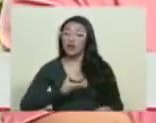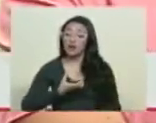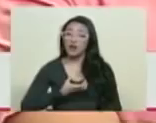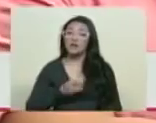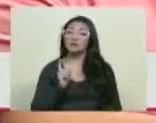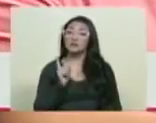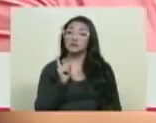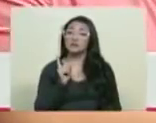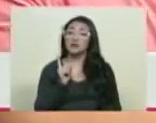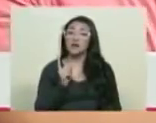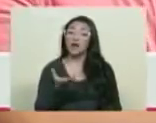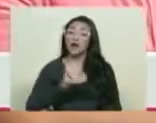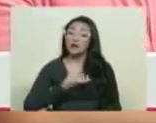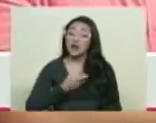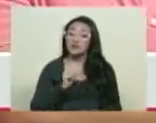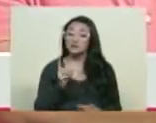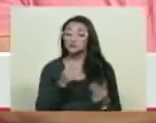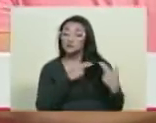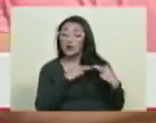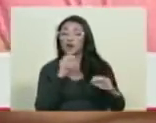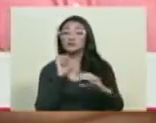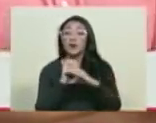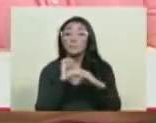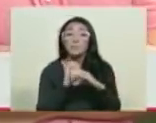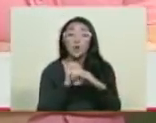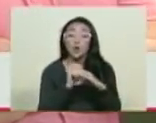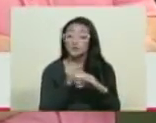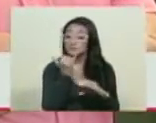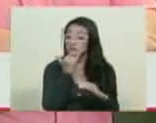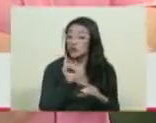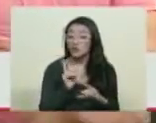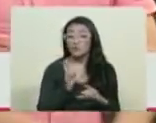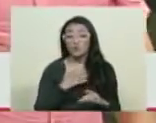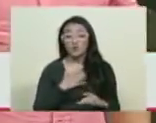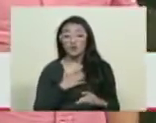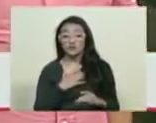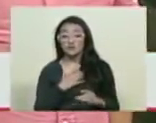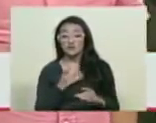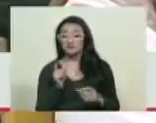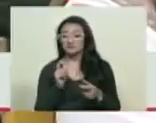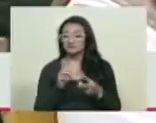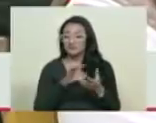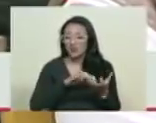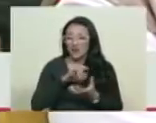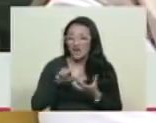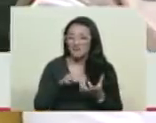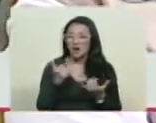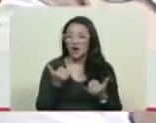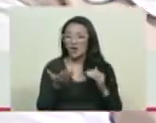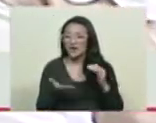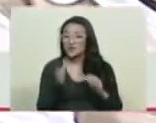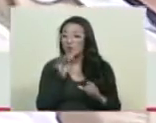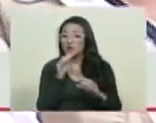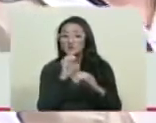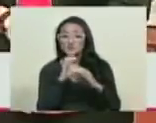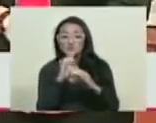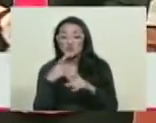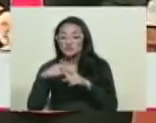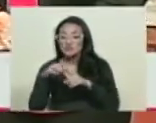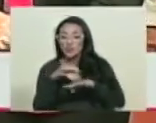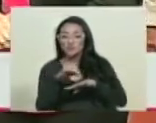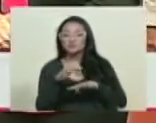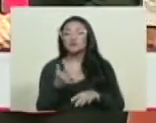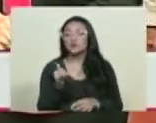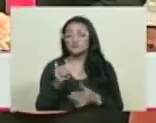alcalde se tiene que encargar del transporte por ejemplo que con la guerra económica debido a problemas de transporte en varios municipios lo sé